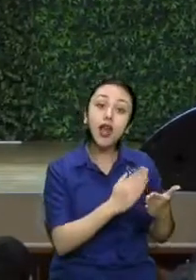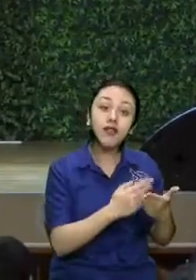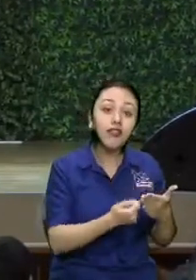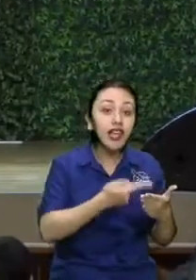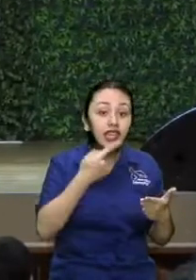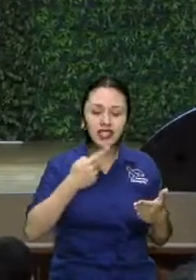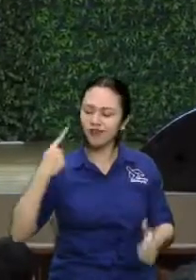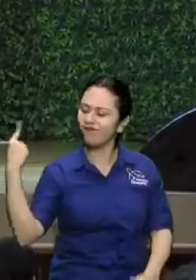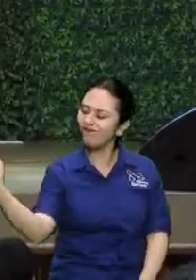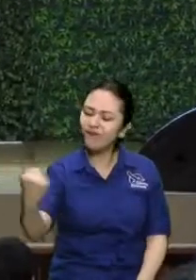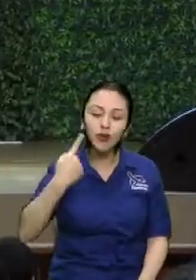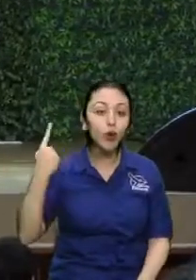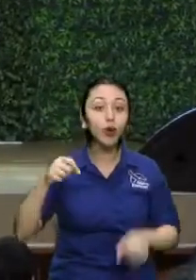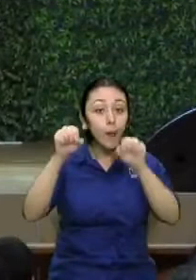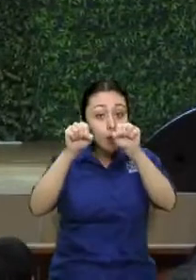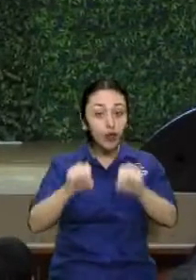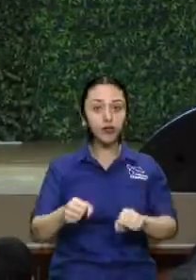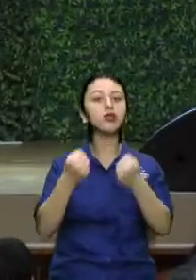inglés.